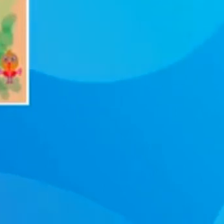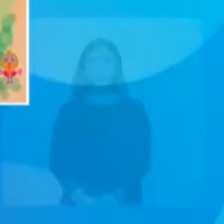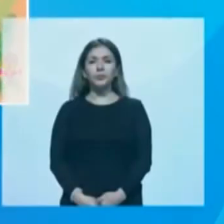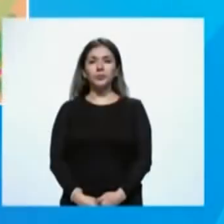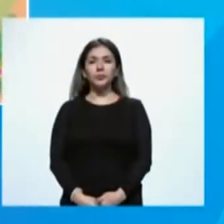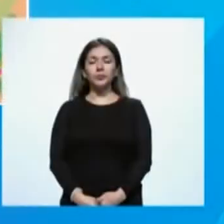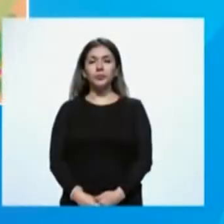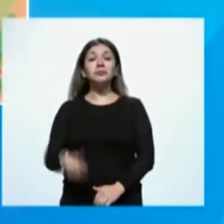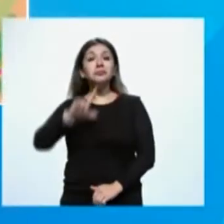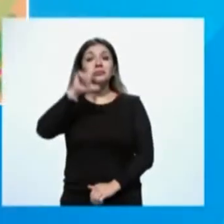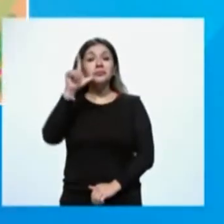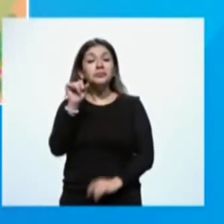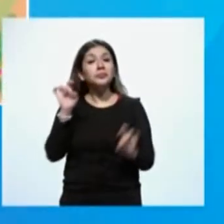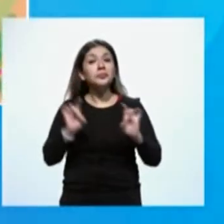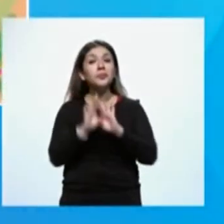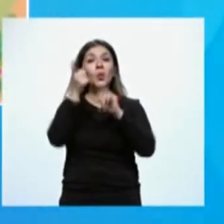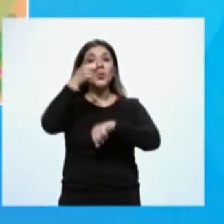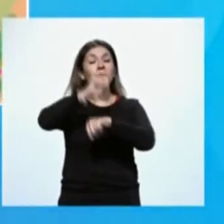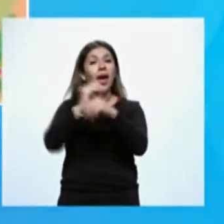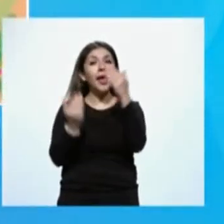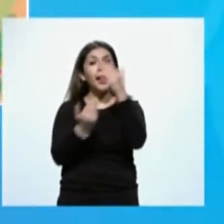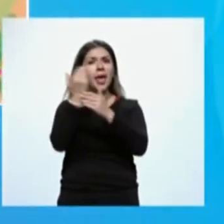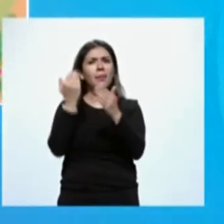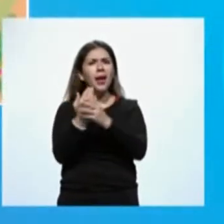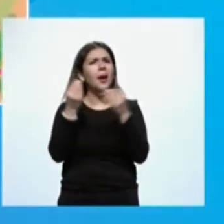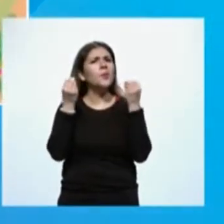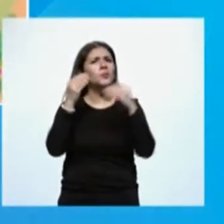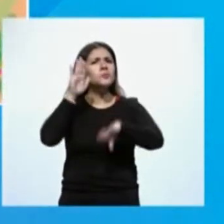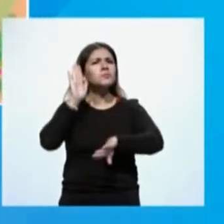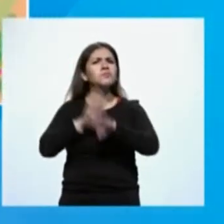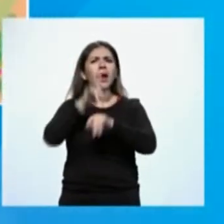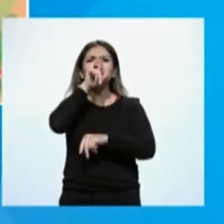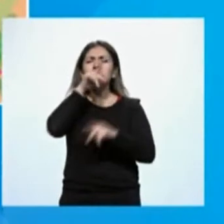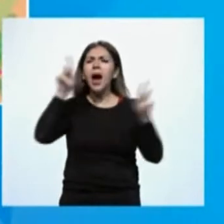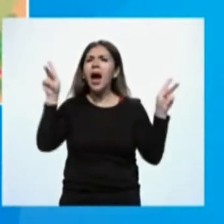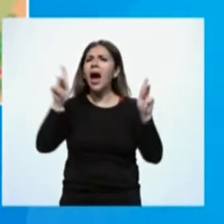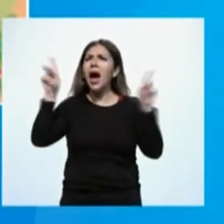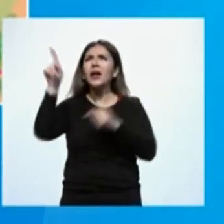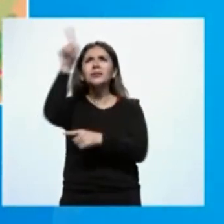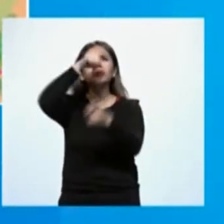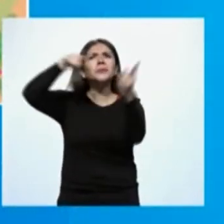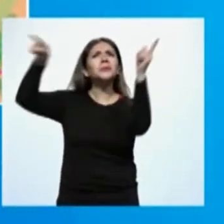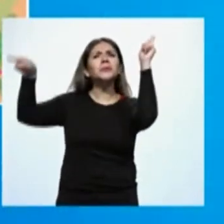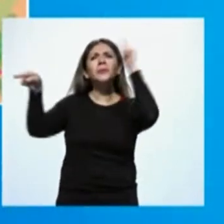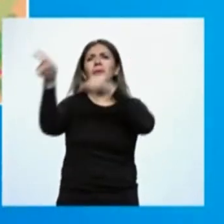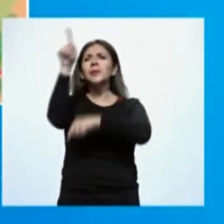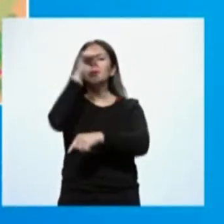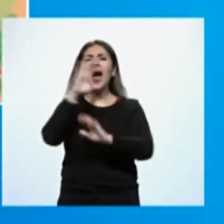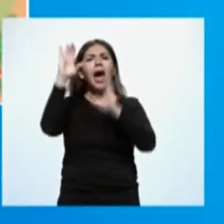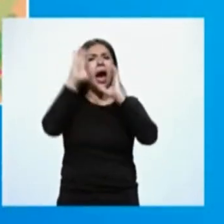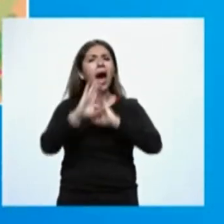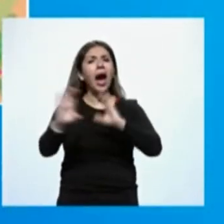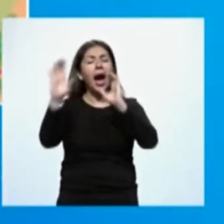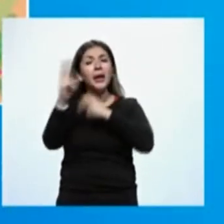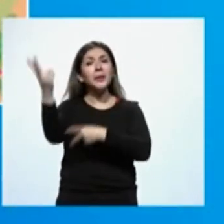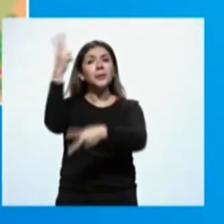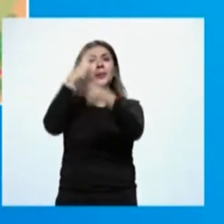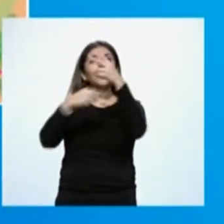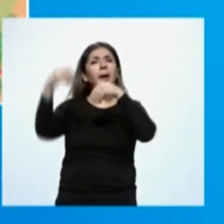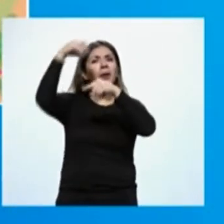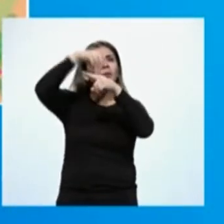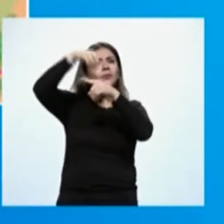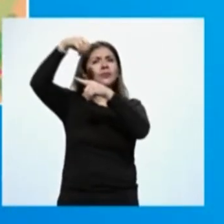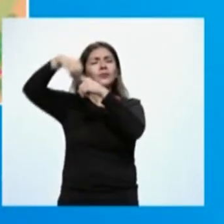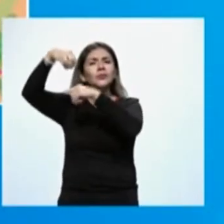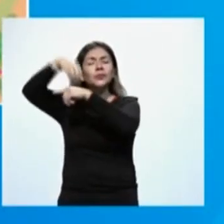De pronto una mañana, miles de pájaros cantando llegaban todos a sus ramas y